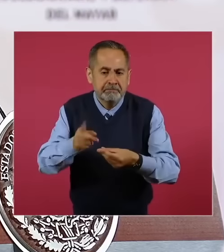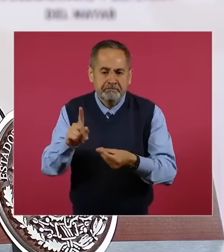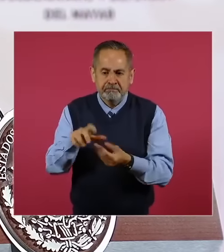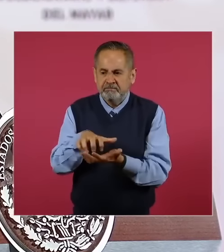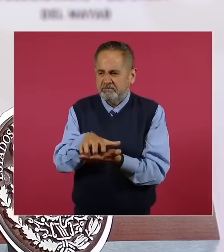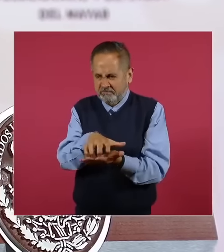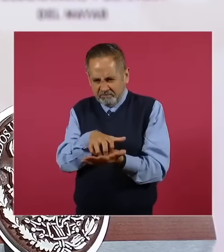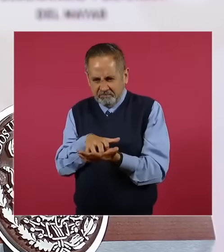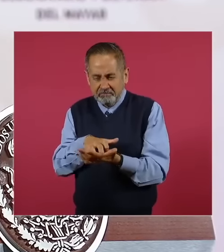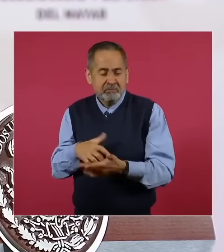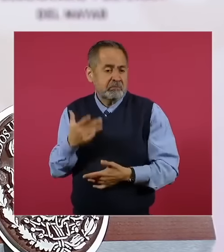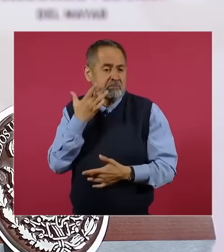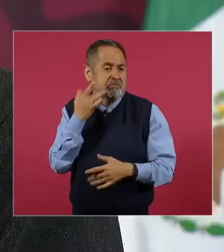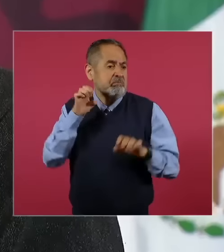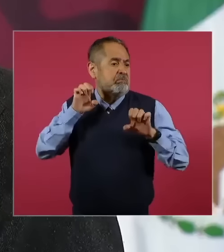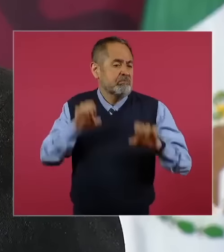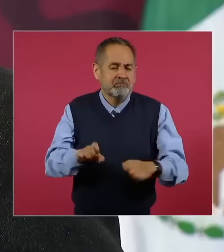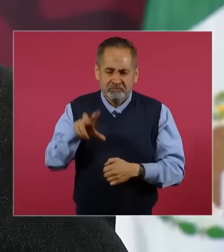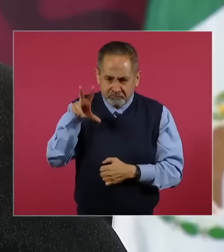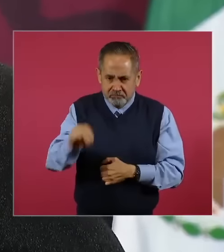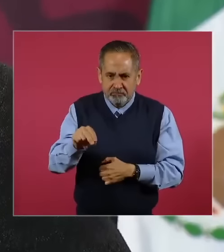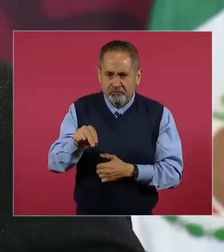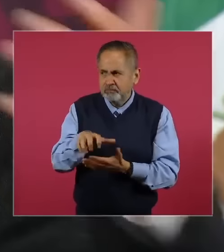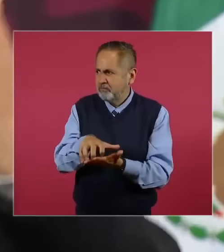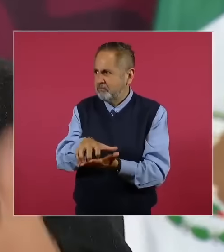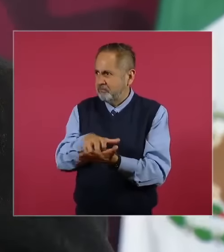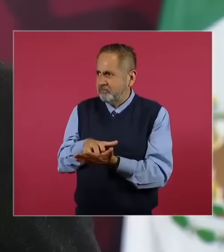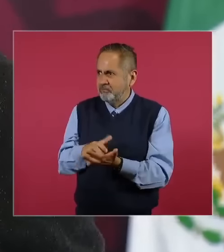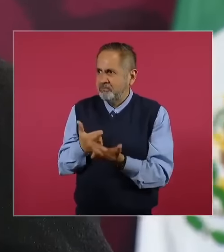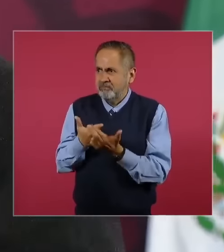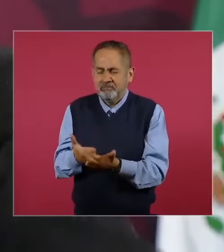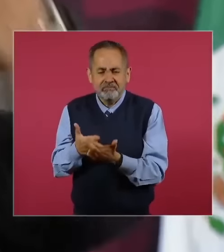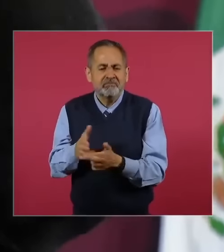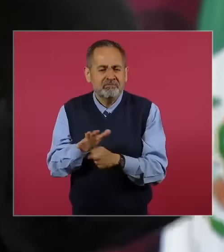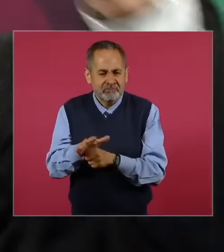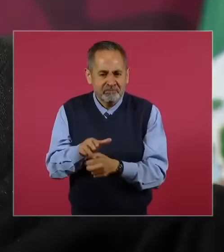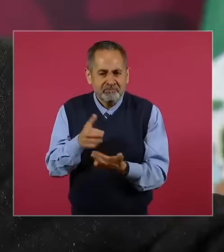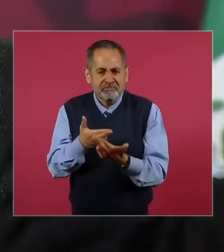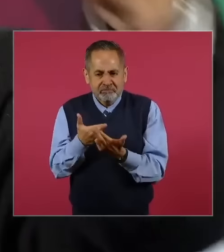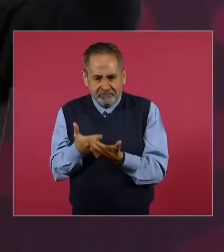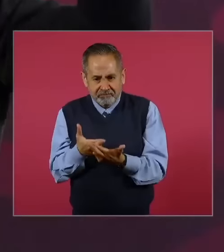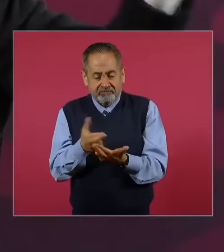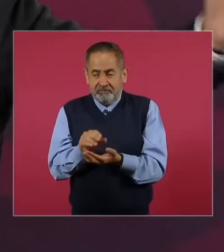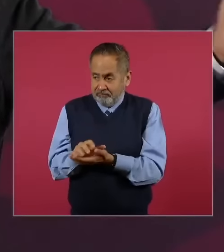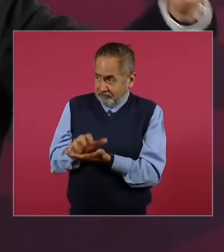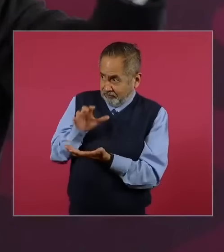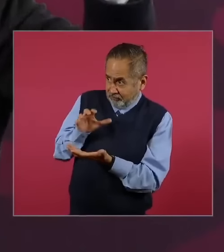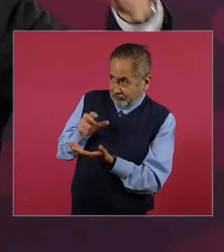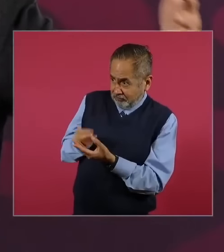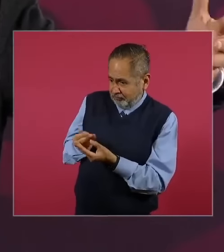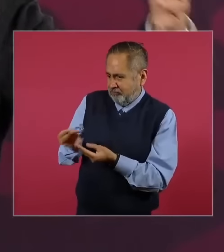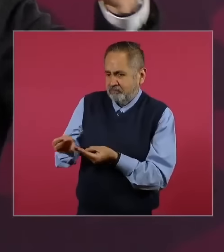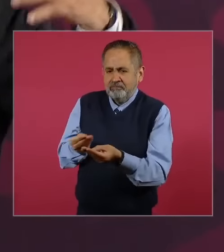sin lujos, y se ha ahorrado y se ha distribuido